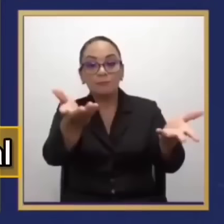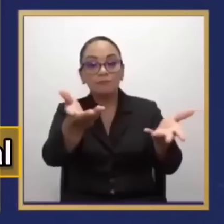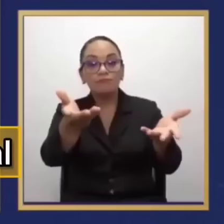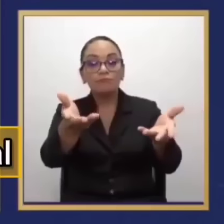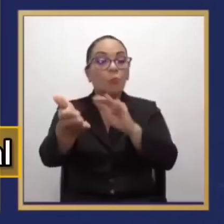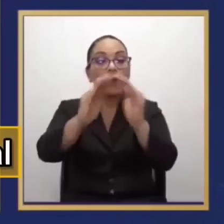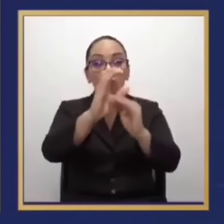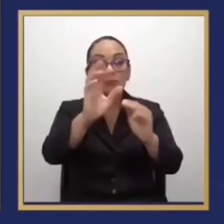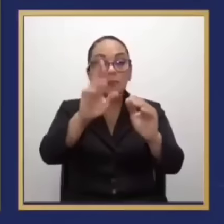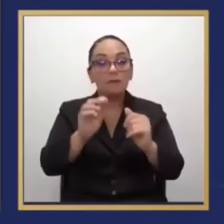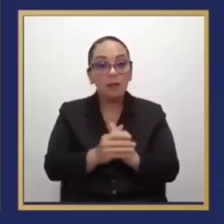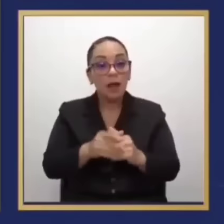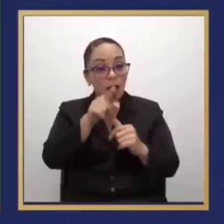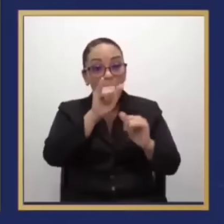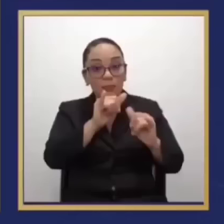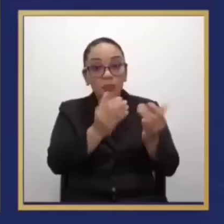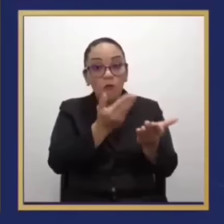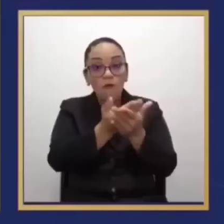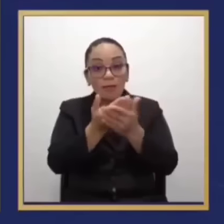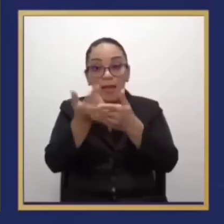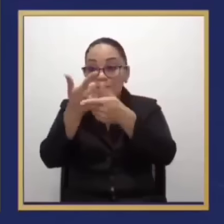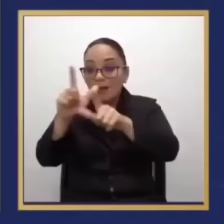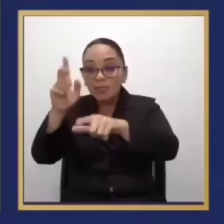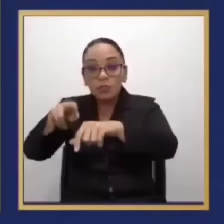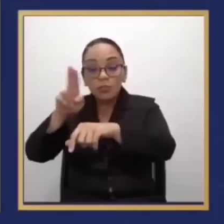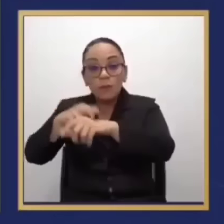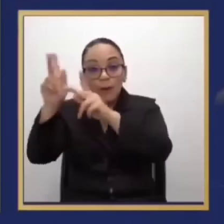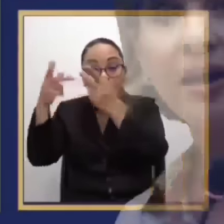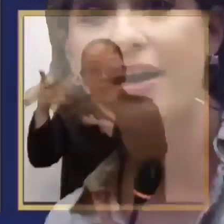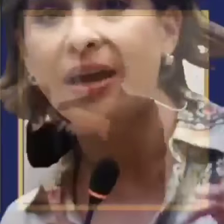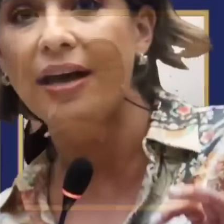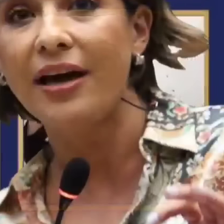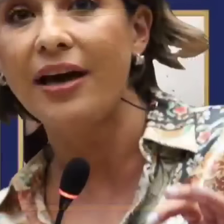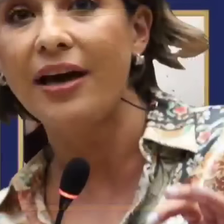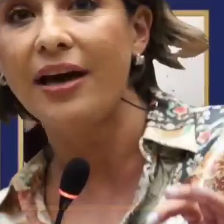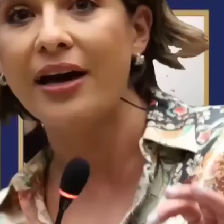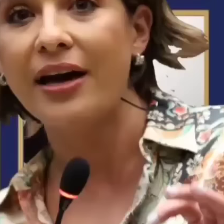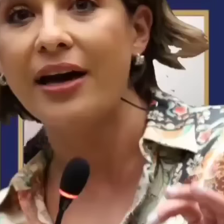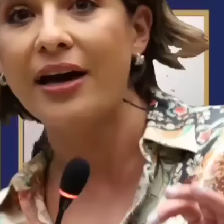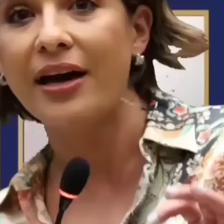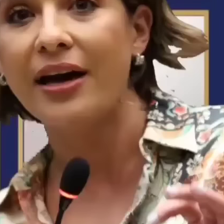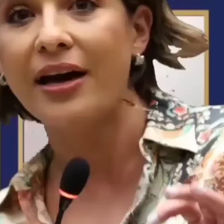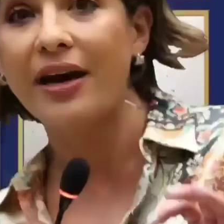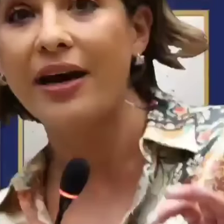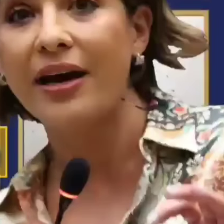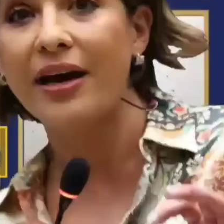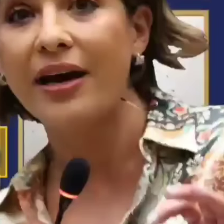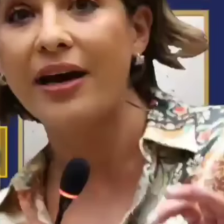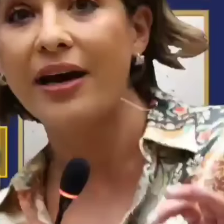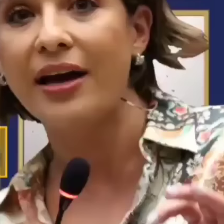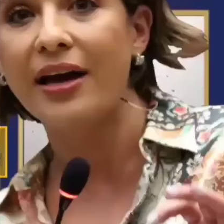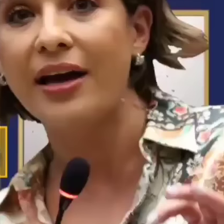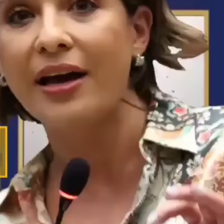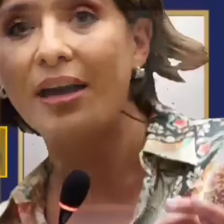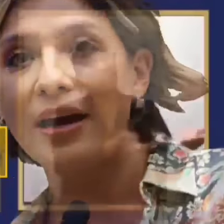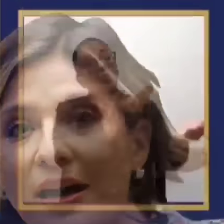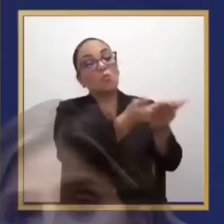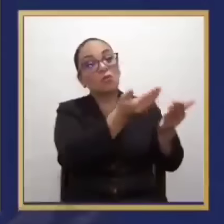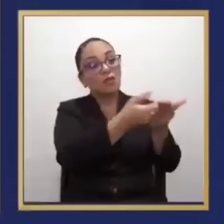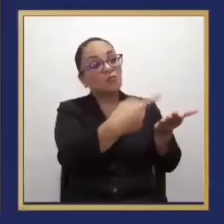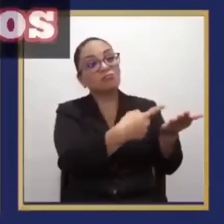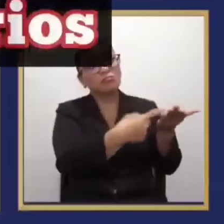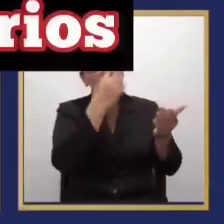de Liberación Nacional? Esa es la oferta, presidente. Perdón, de don Óscar Izquierdo. Así es, ese es el proyecto de ley que están proponiendo actualmente